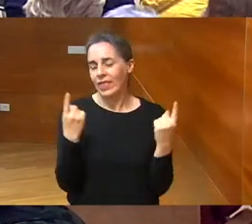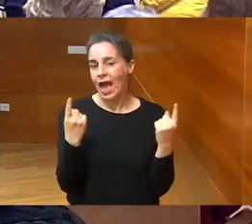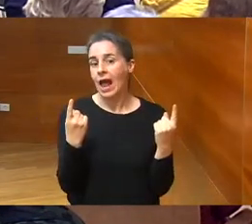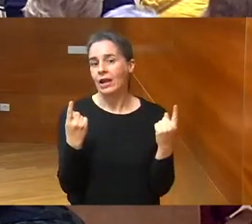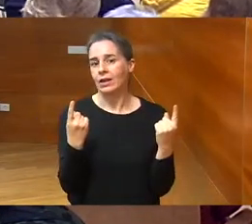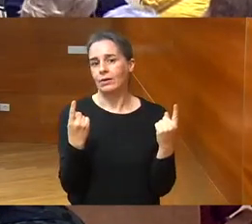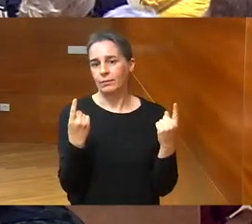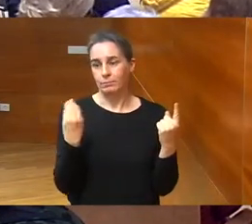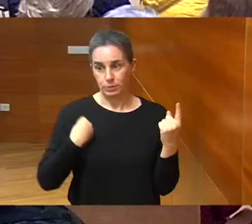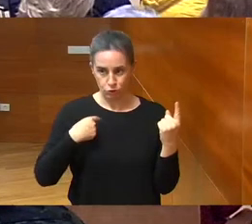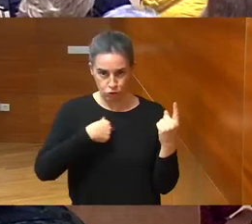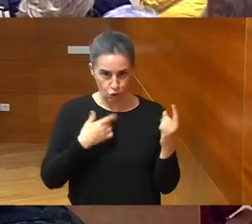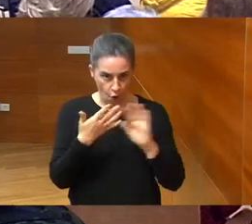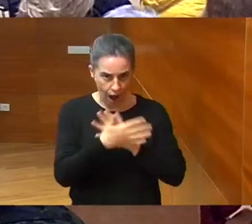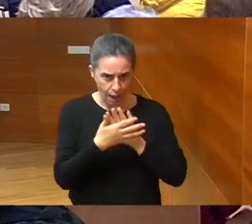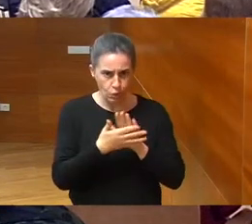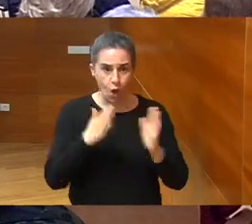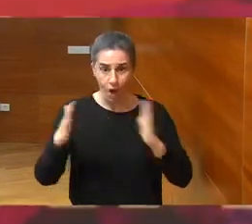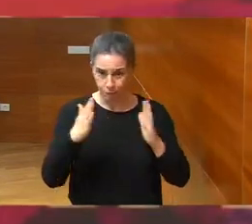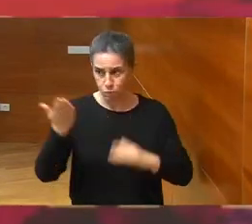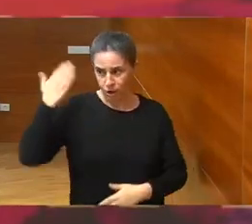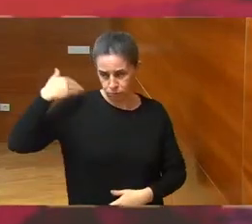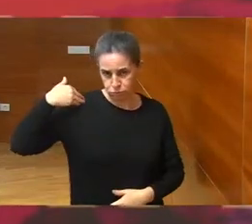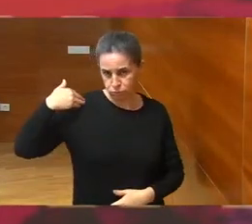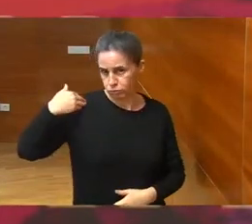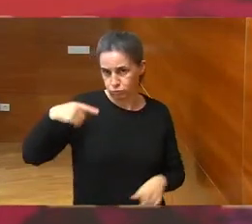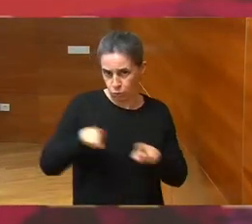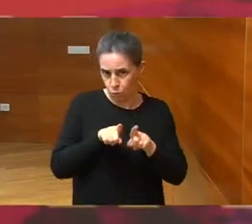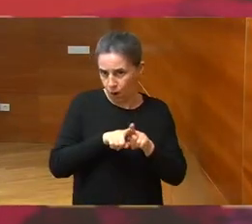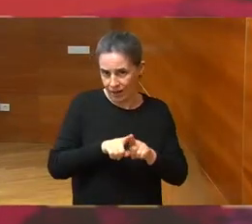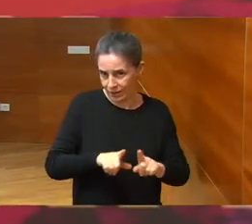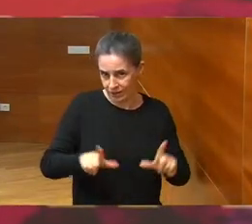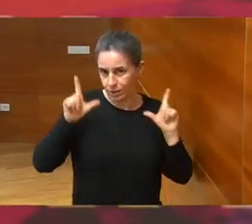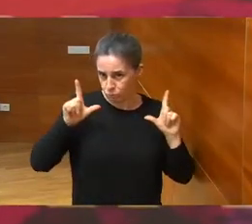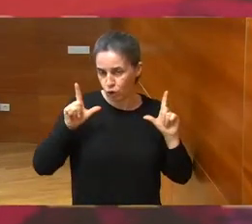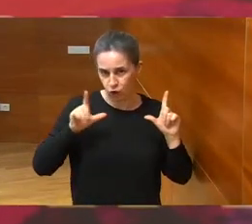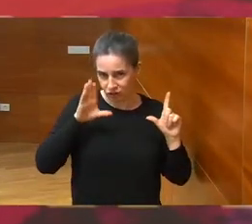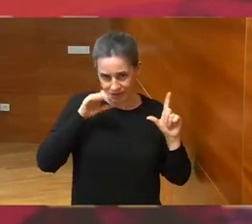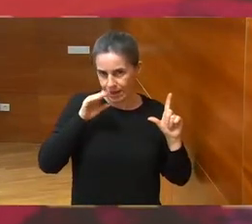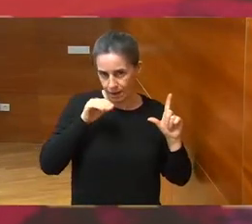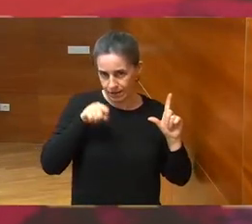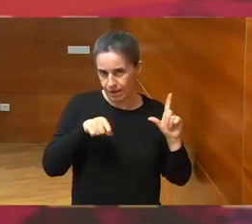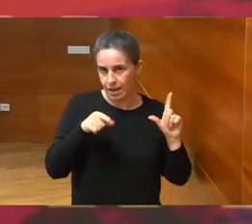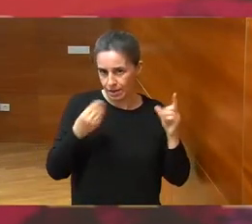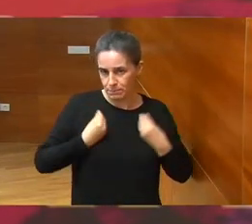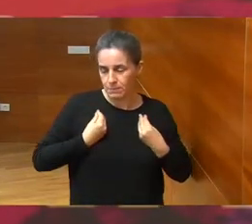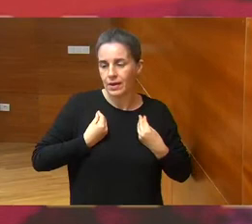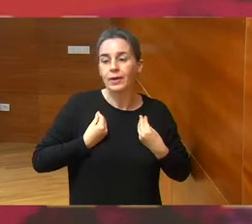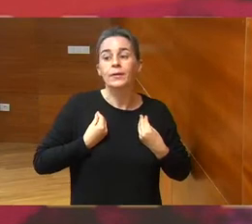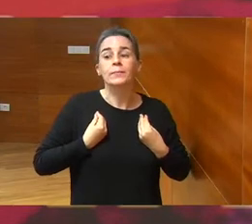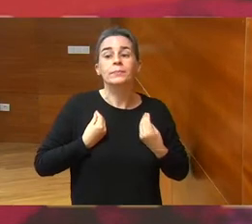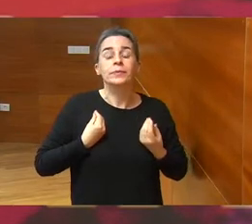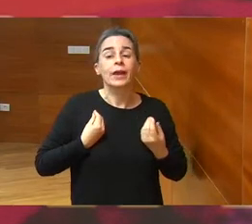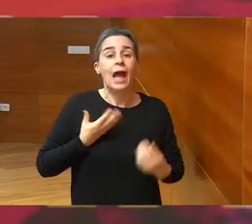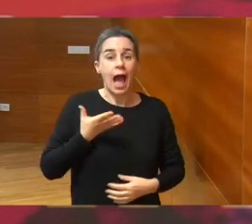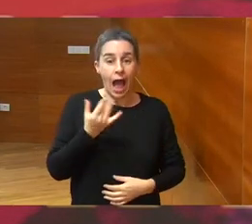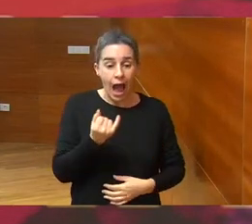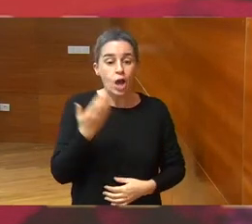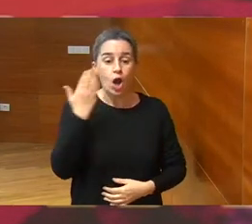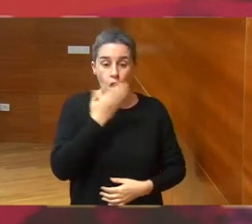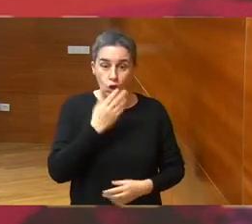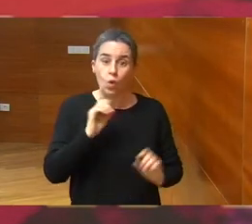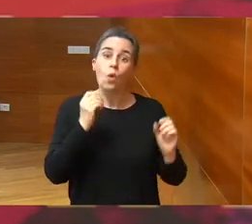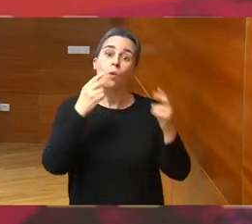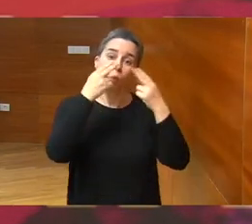chichán Eh me estoy refiriendo hoy sé de todo esto echichan a Patiño había escuelas públicas municipales colegios